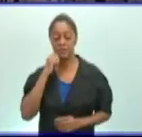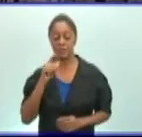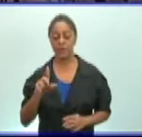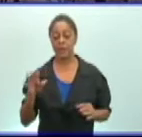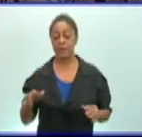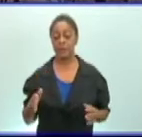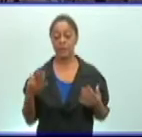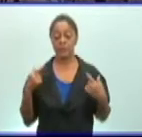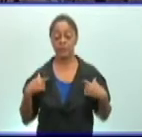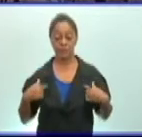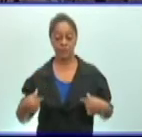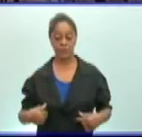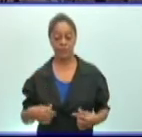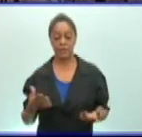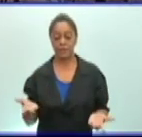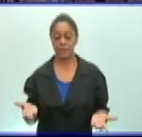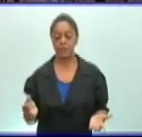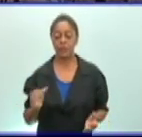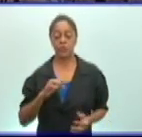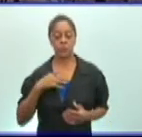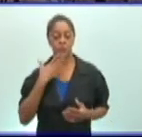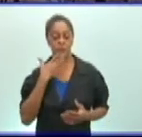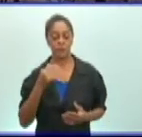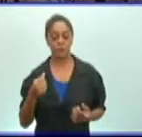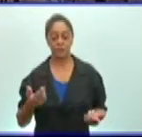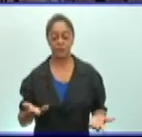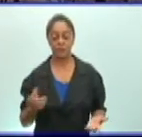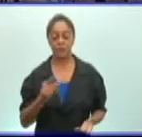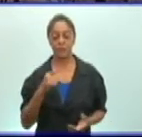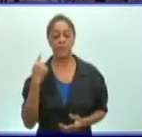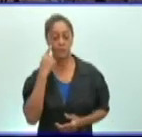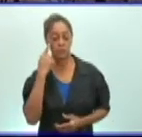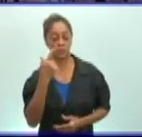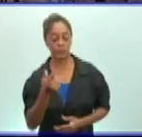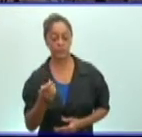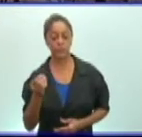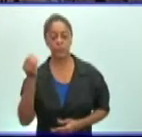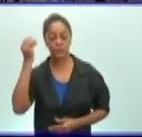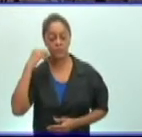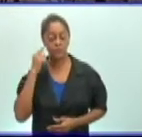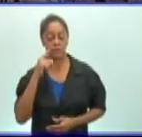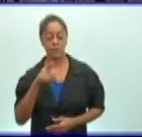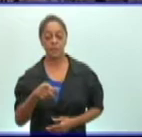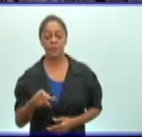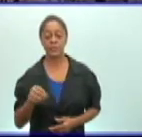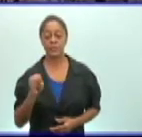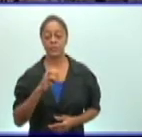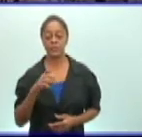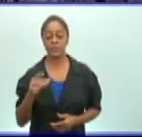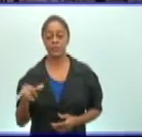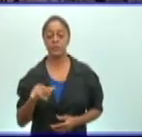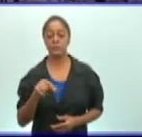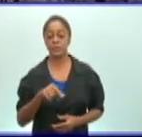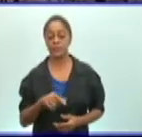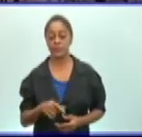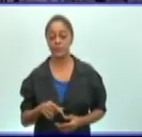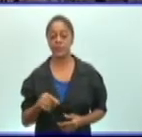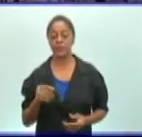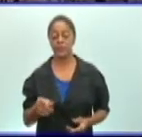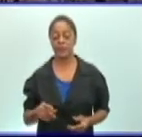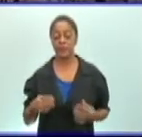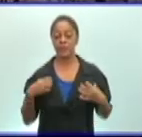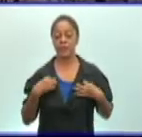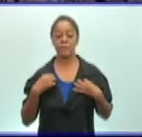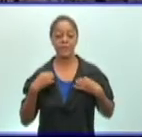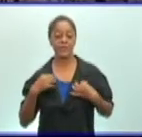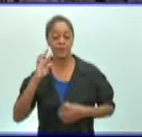hoy vestido también con la oportunidad de que ustedes pudieran conocer a esa civilización y por eso he distinguido el vestir